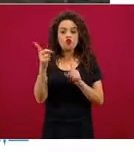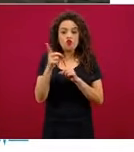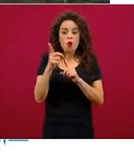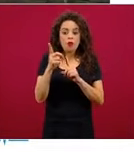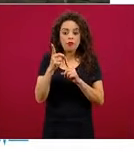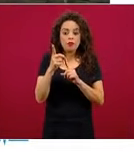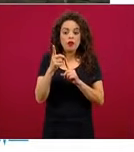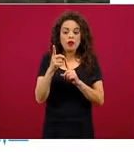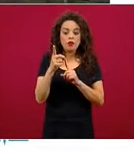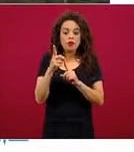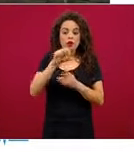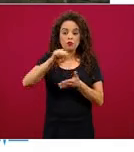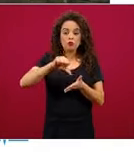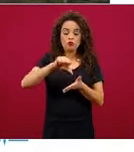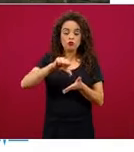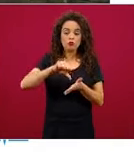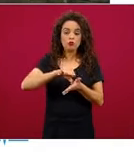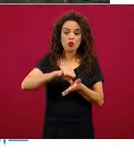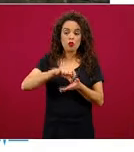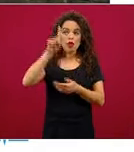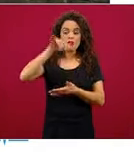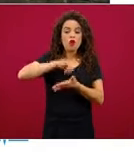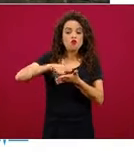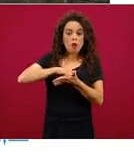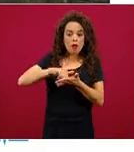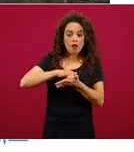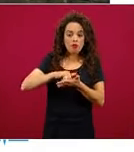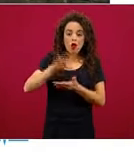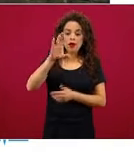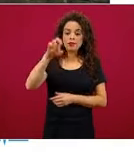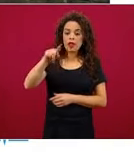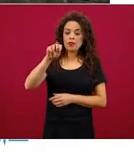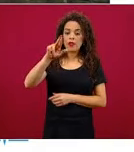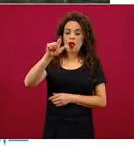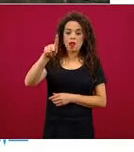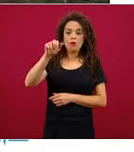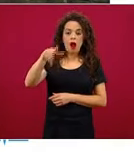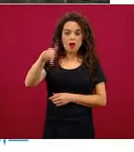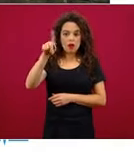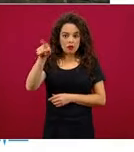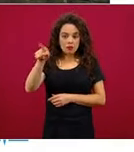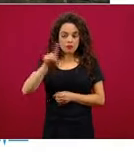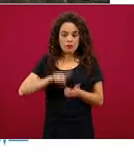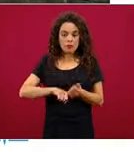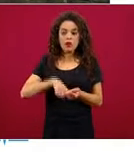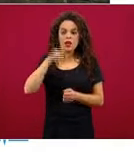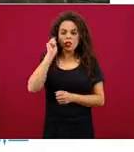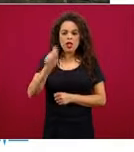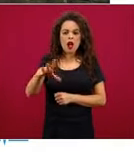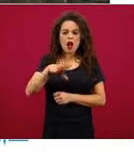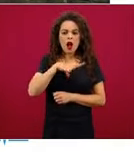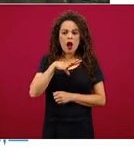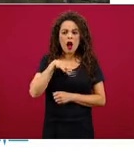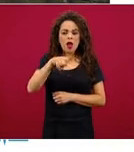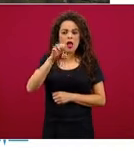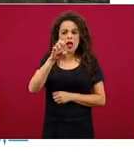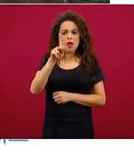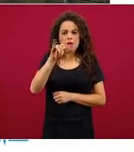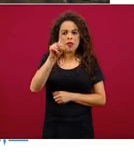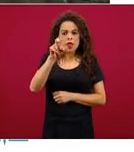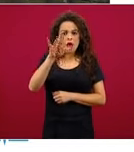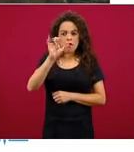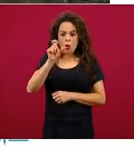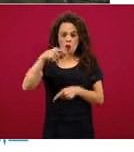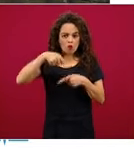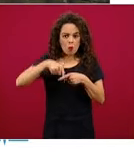de la ciudad de Nueva York, que fue duramente diezmada al momento del pico de la epidemia, al